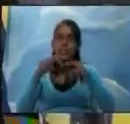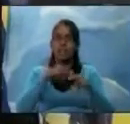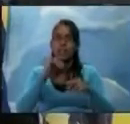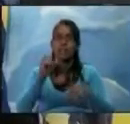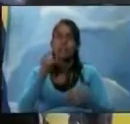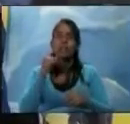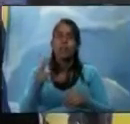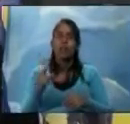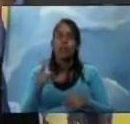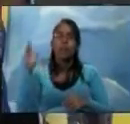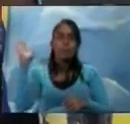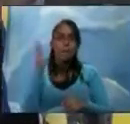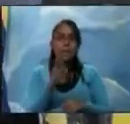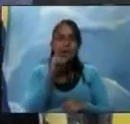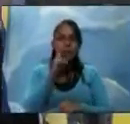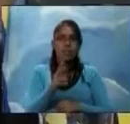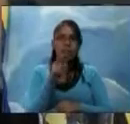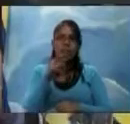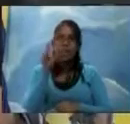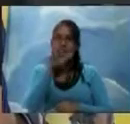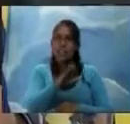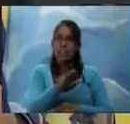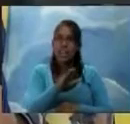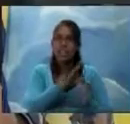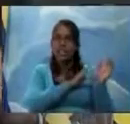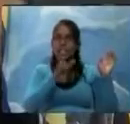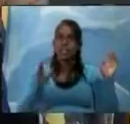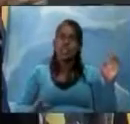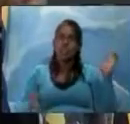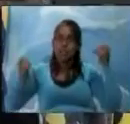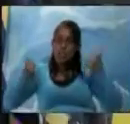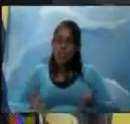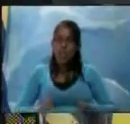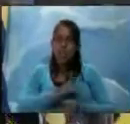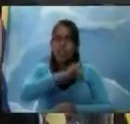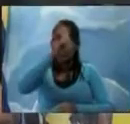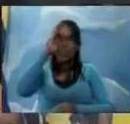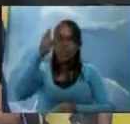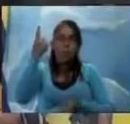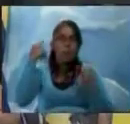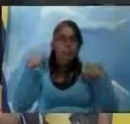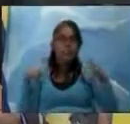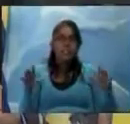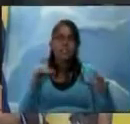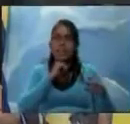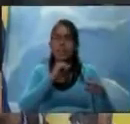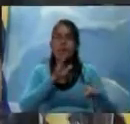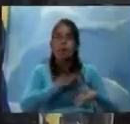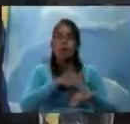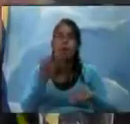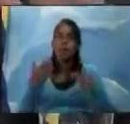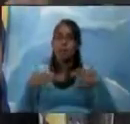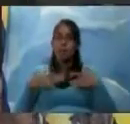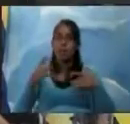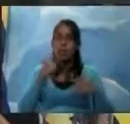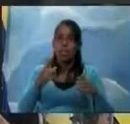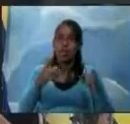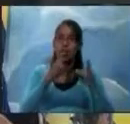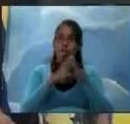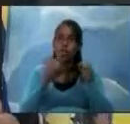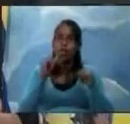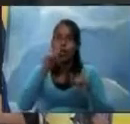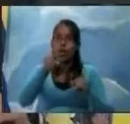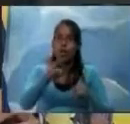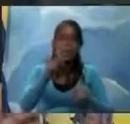dijo: vengan y vean, allí está el Cristo, el Hijo de Dios. Parece que es el Cristo porque me dijo todo lo que